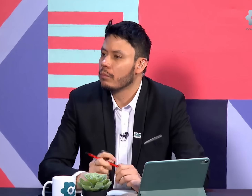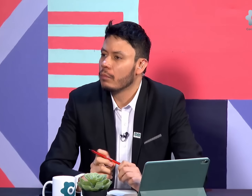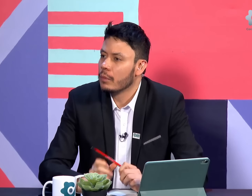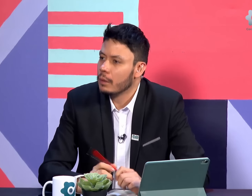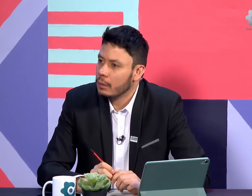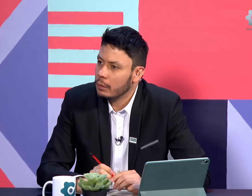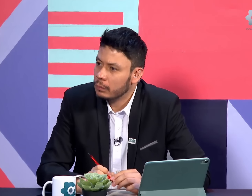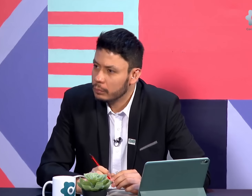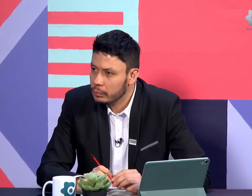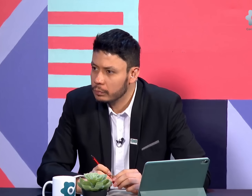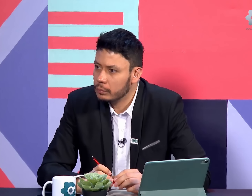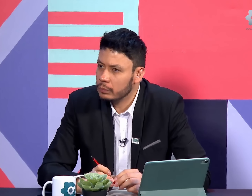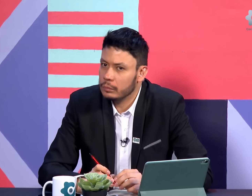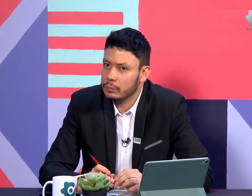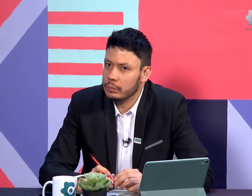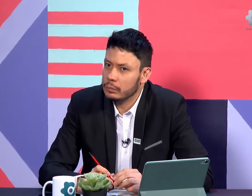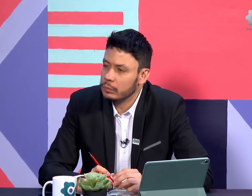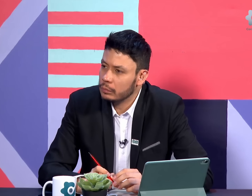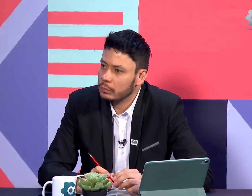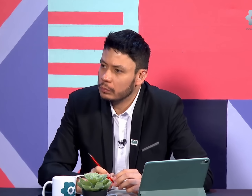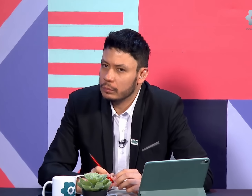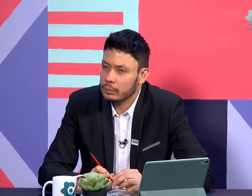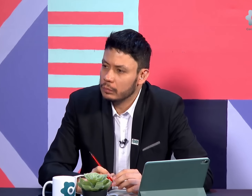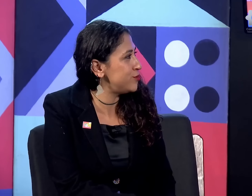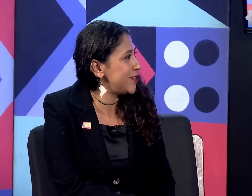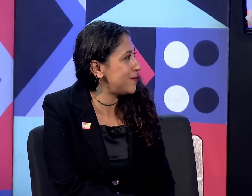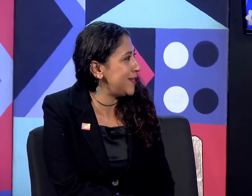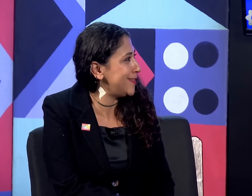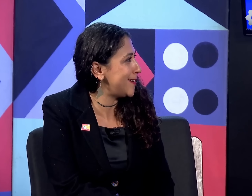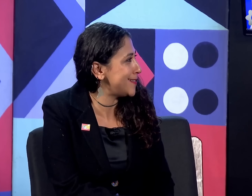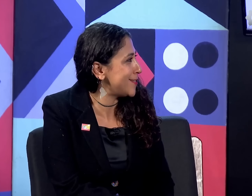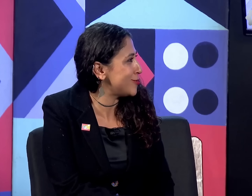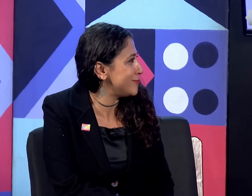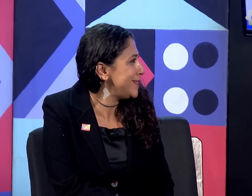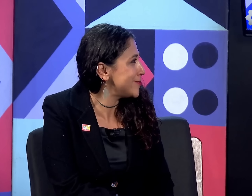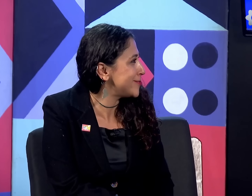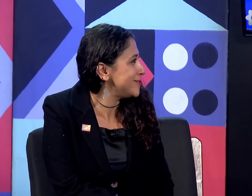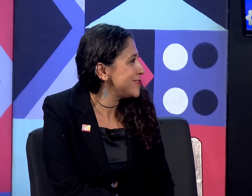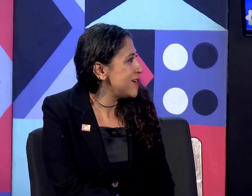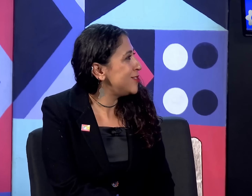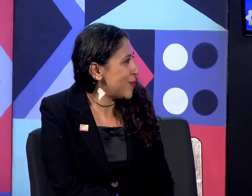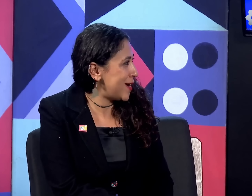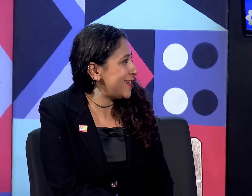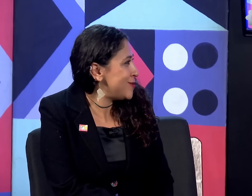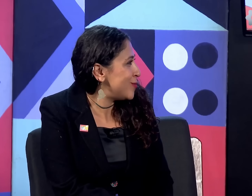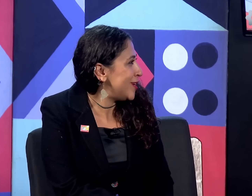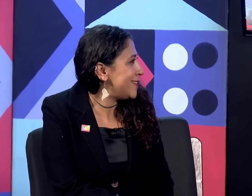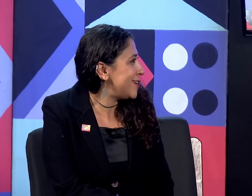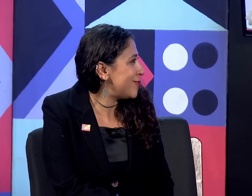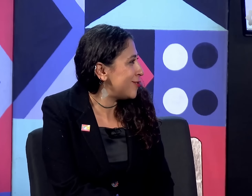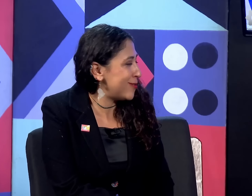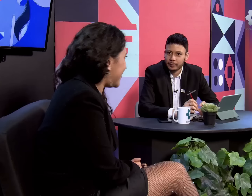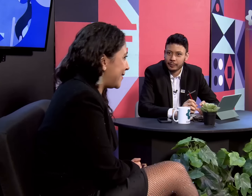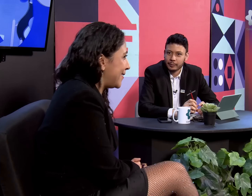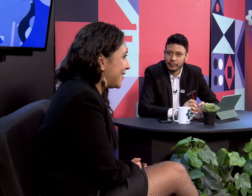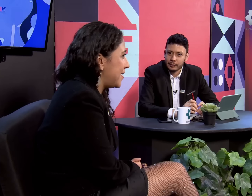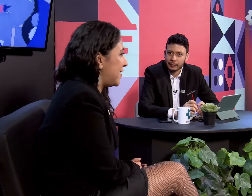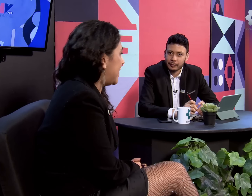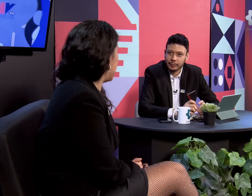que Felipe Calderón con estas declaraciones trabaja para la industria militar de Estados Unidos, ¿no? Pues es lo no que, parece un